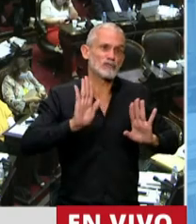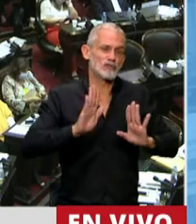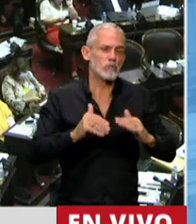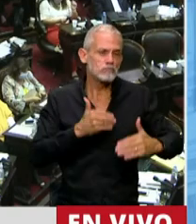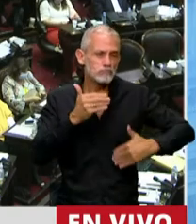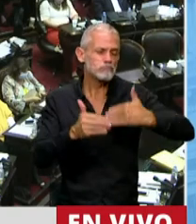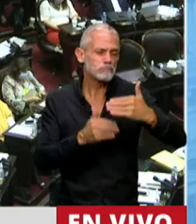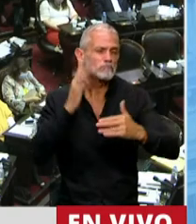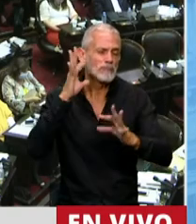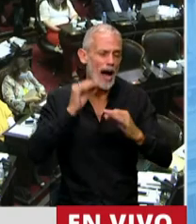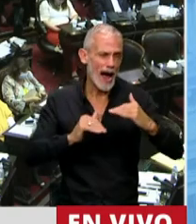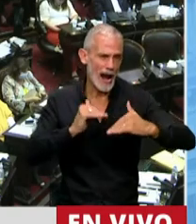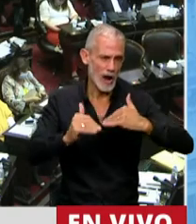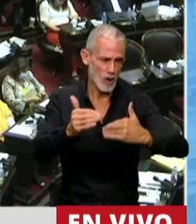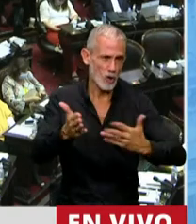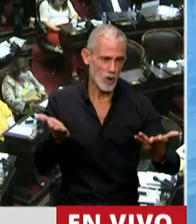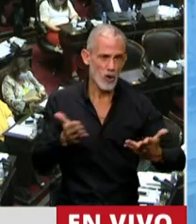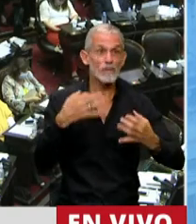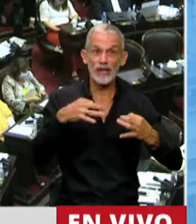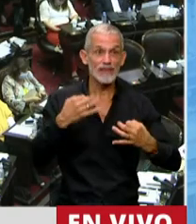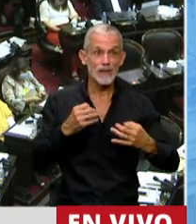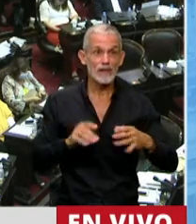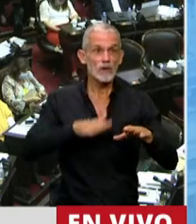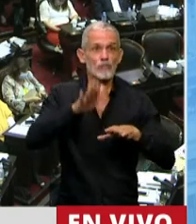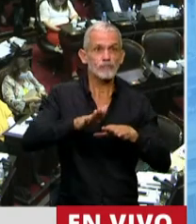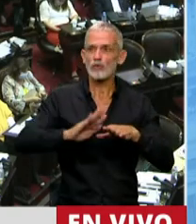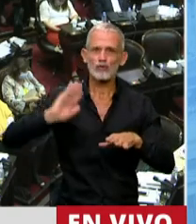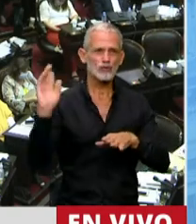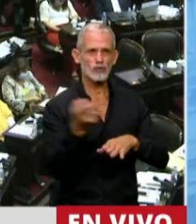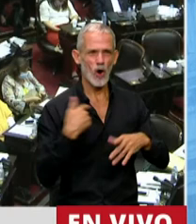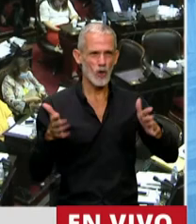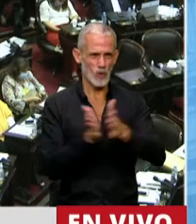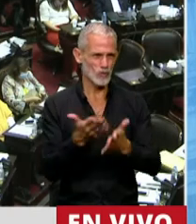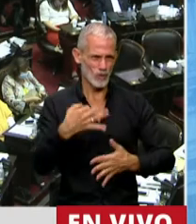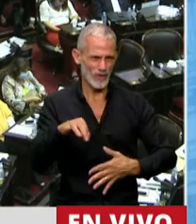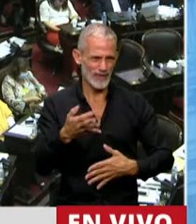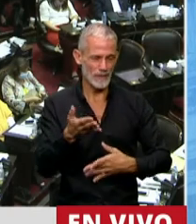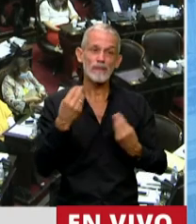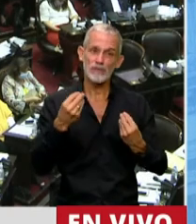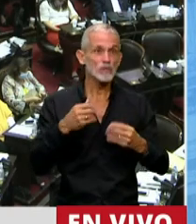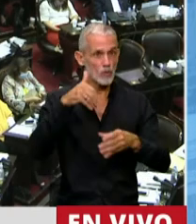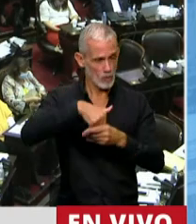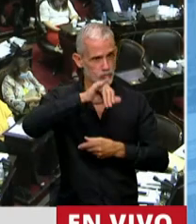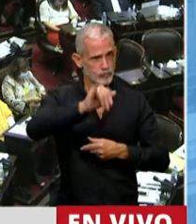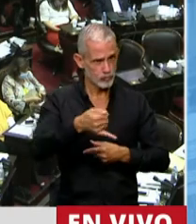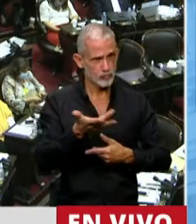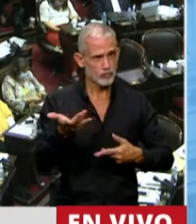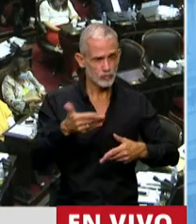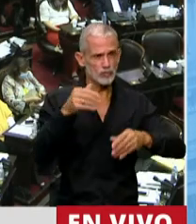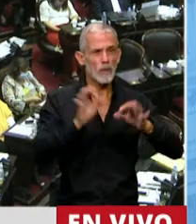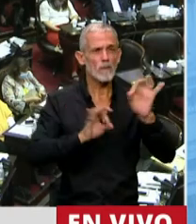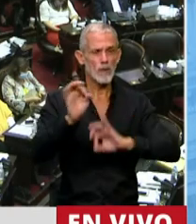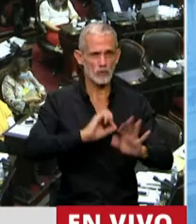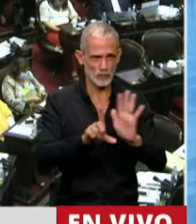es innegable y creo que lo tenemos que dar todos juntos. Así que vamos a acompañar